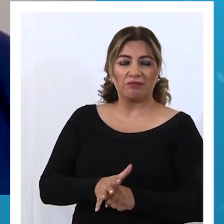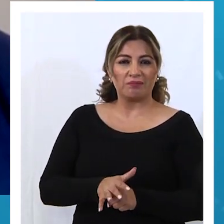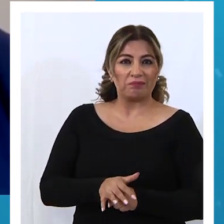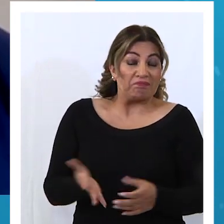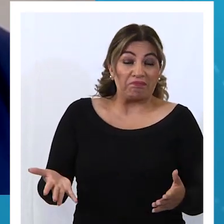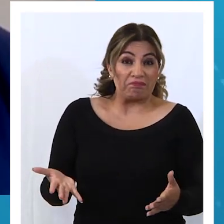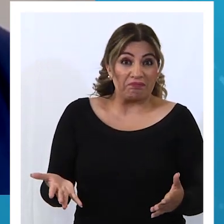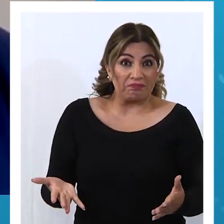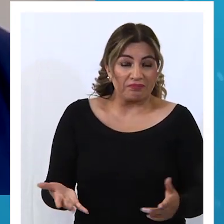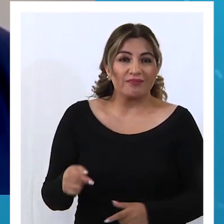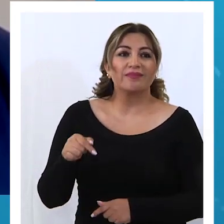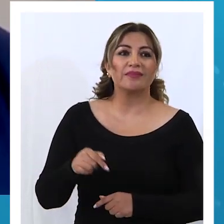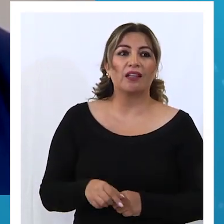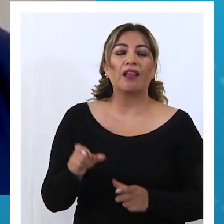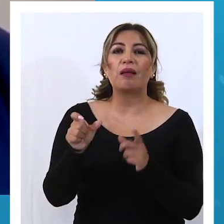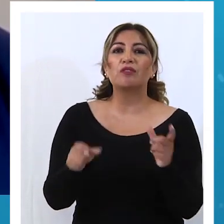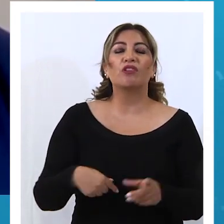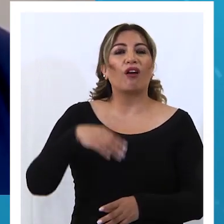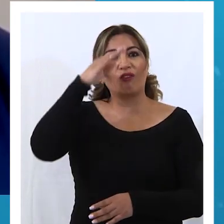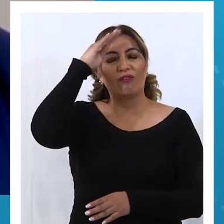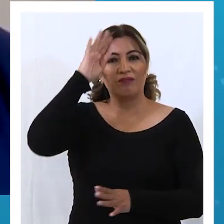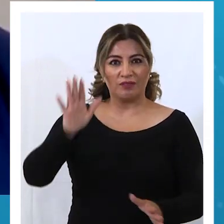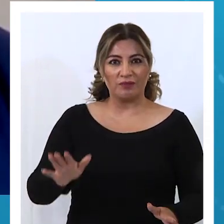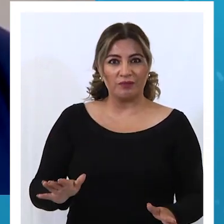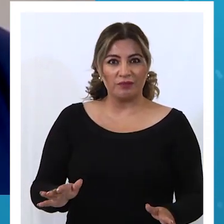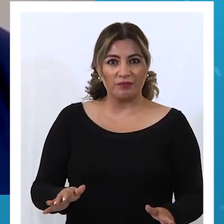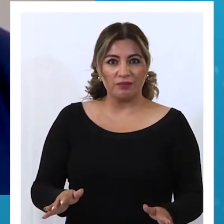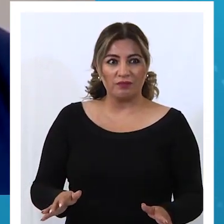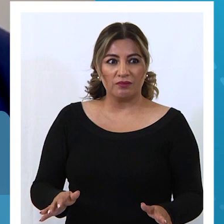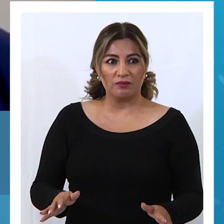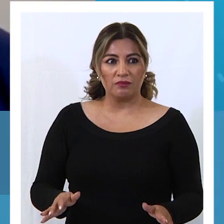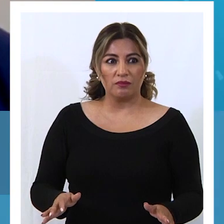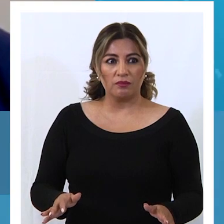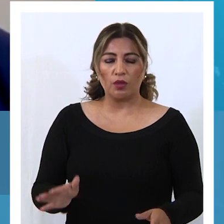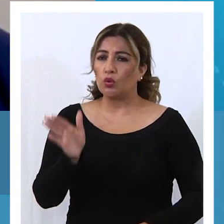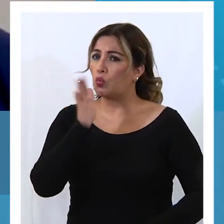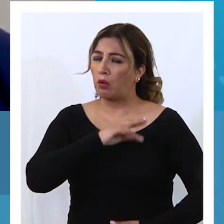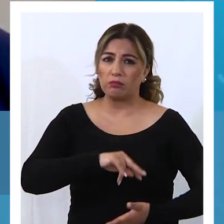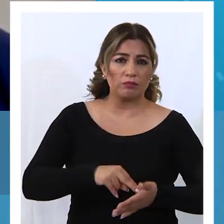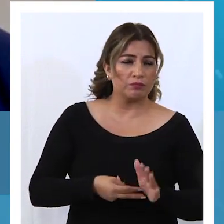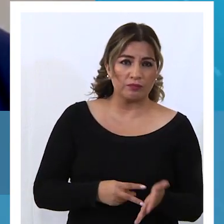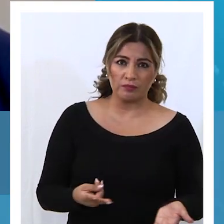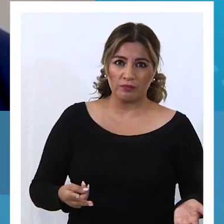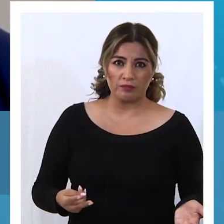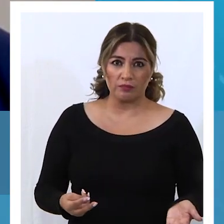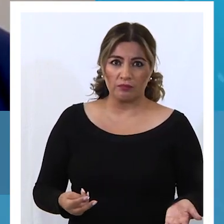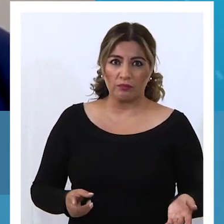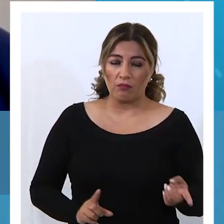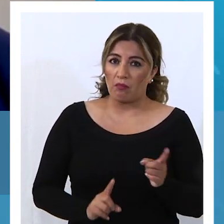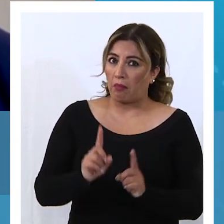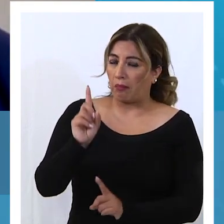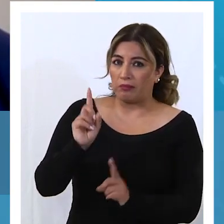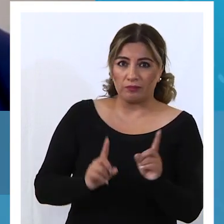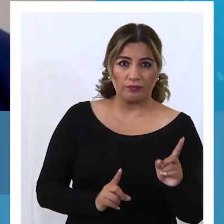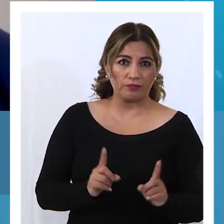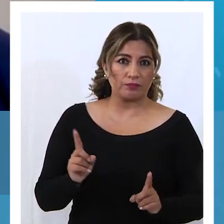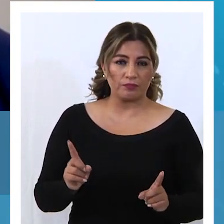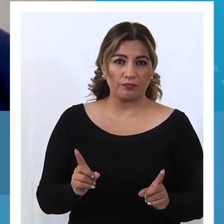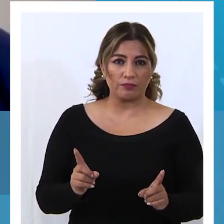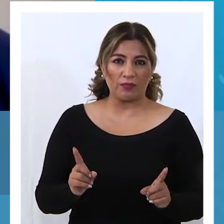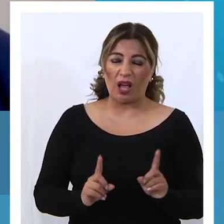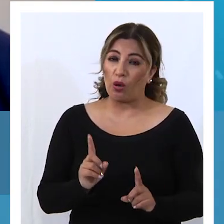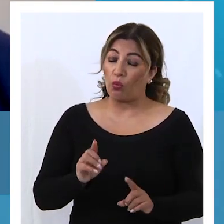estaban contaminadas. Entonces la gente tiene que confiar en eso. Confiar, bueno, yo no tengo problemas, quizás hay excepciones que igual